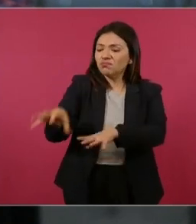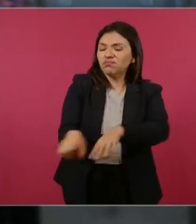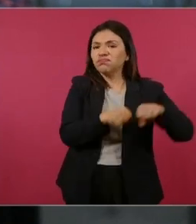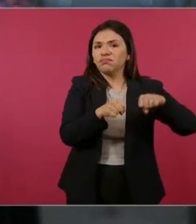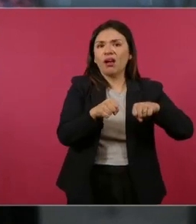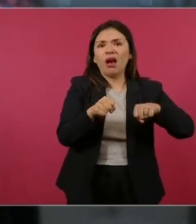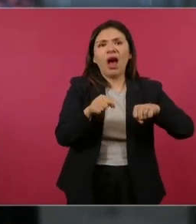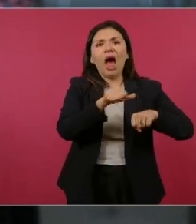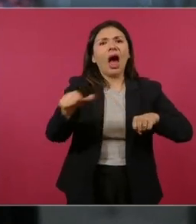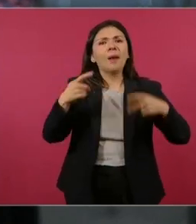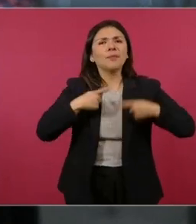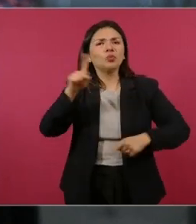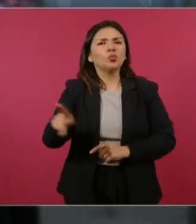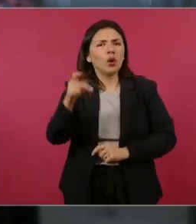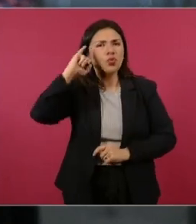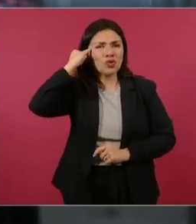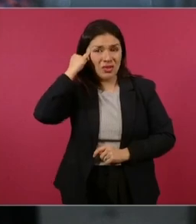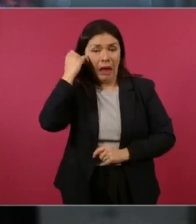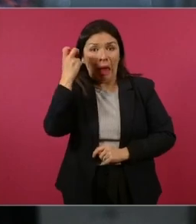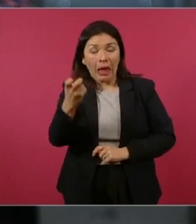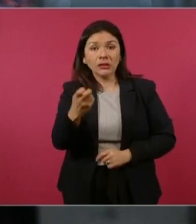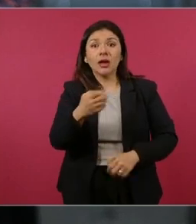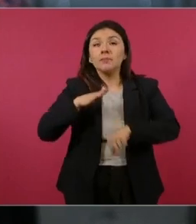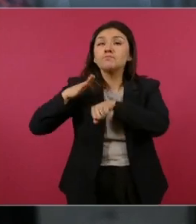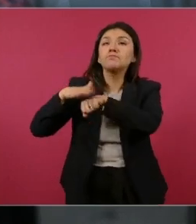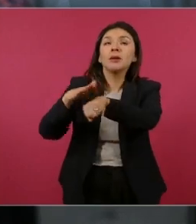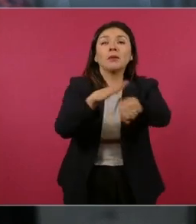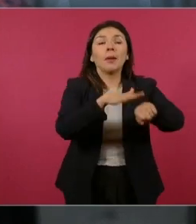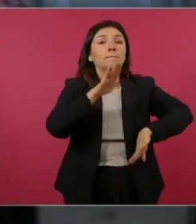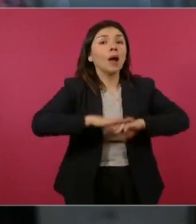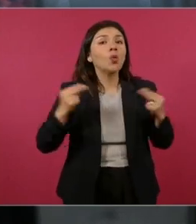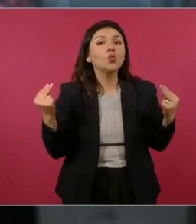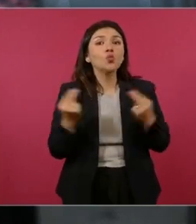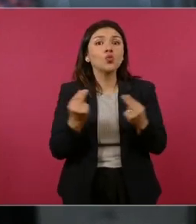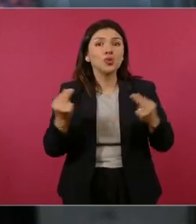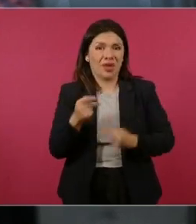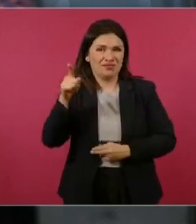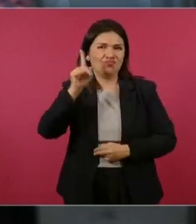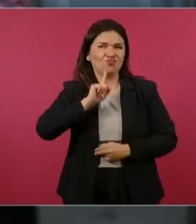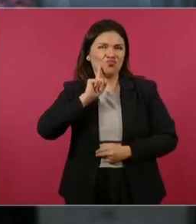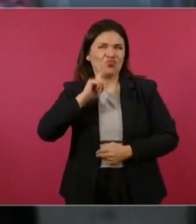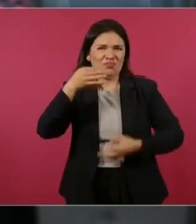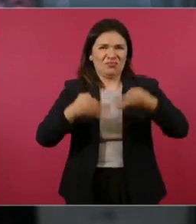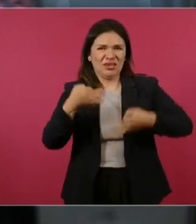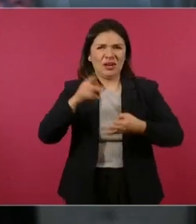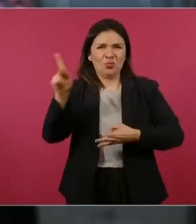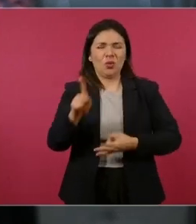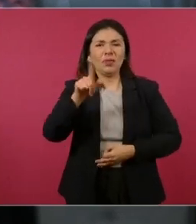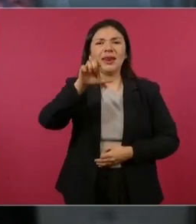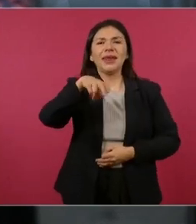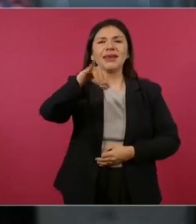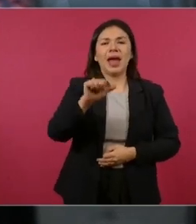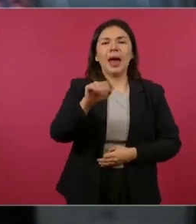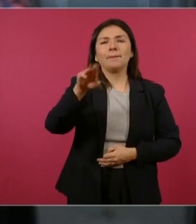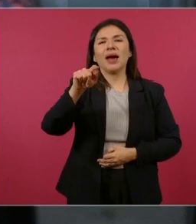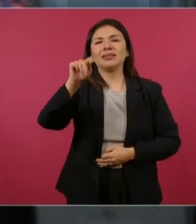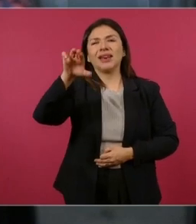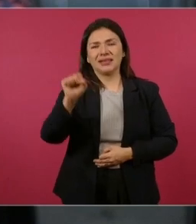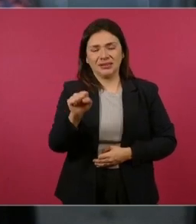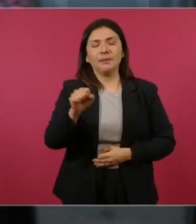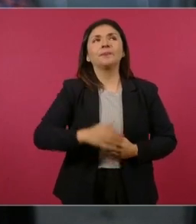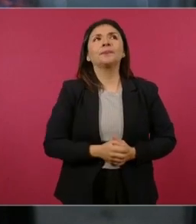hidalguenses. La consulta indígena es urgente, como la defiende la ministra del Pueblo, Lenia Batres.